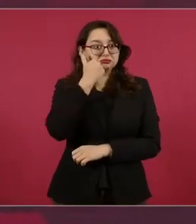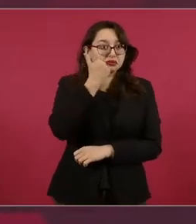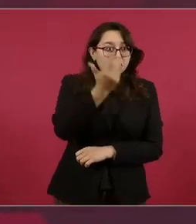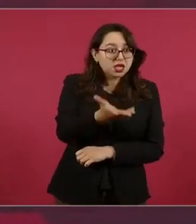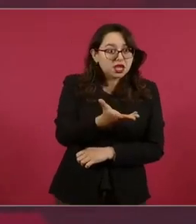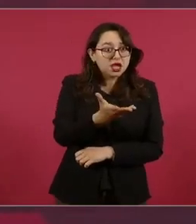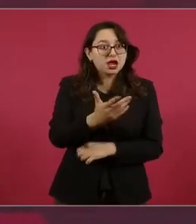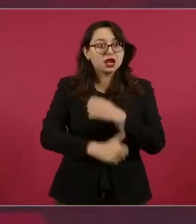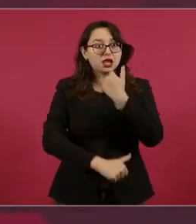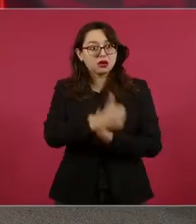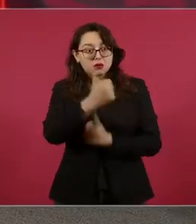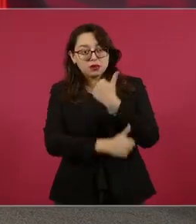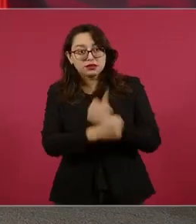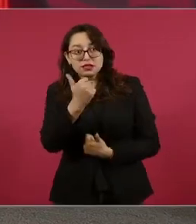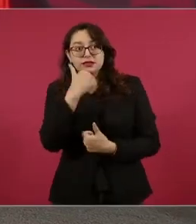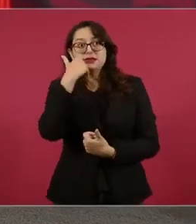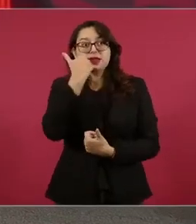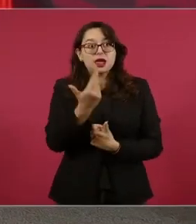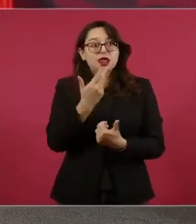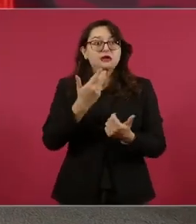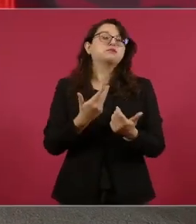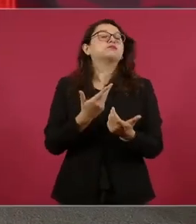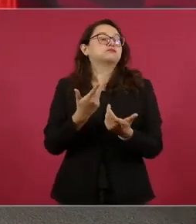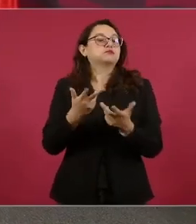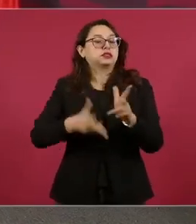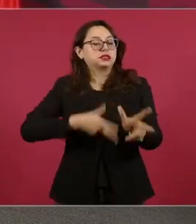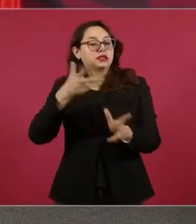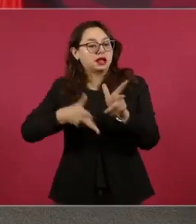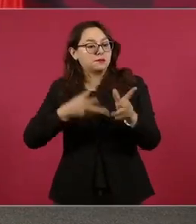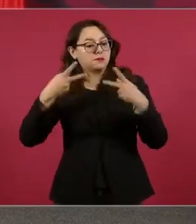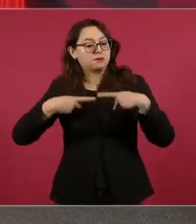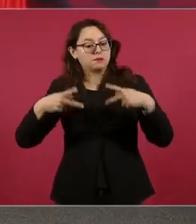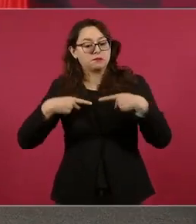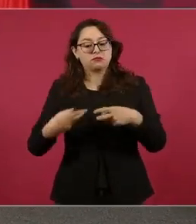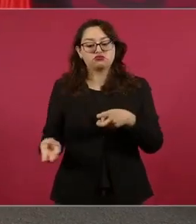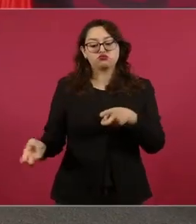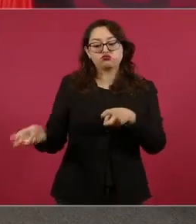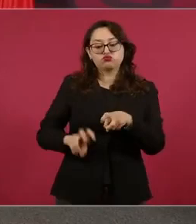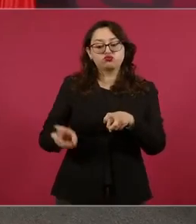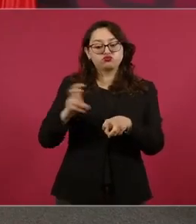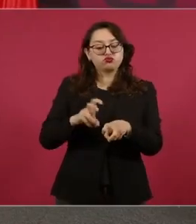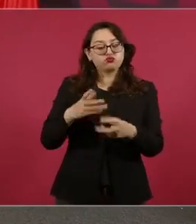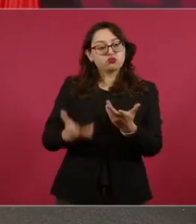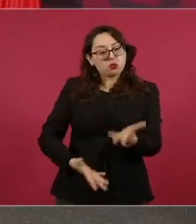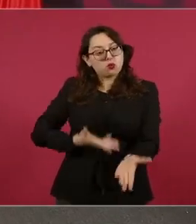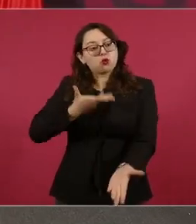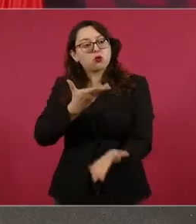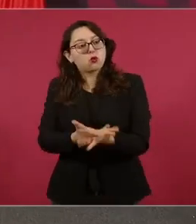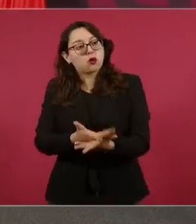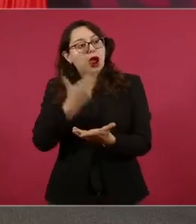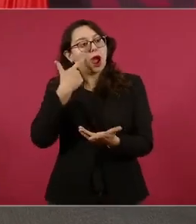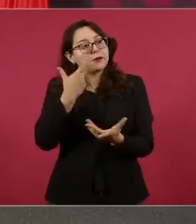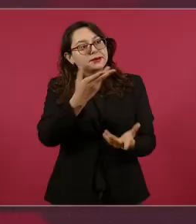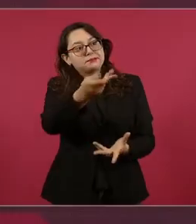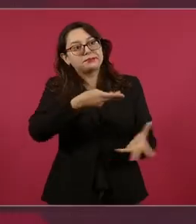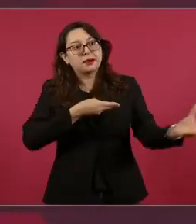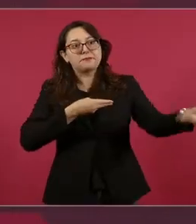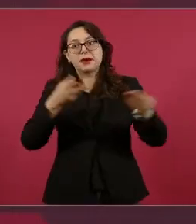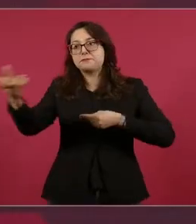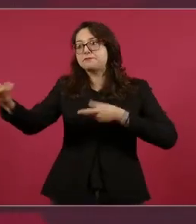ellos nos presenten una propuesta eh si